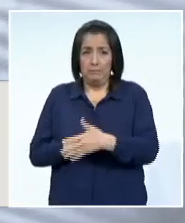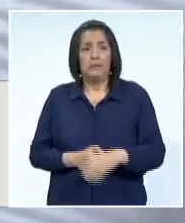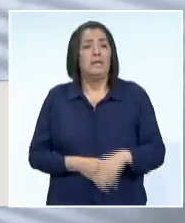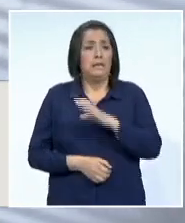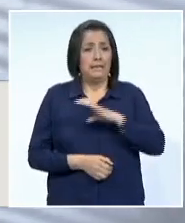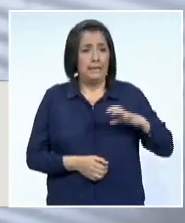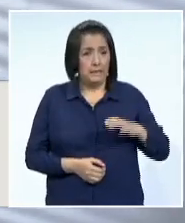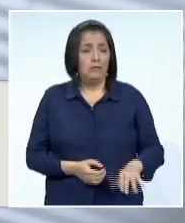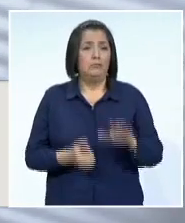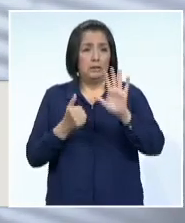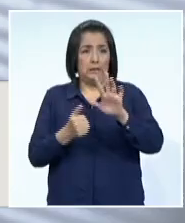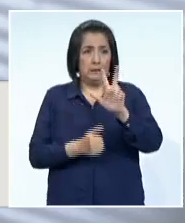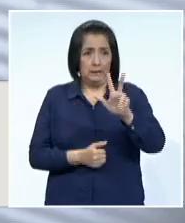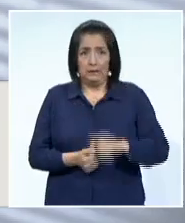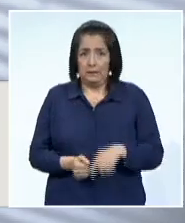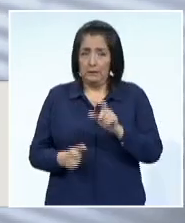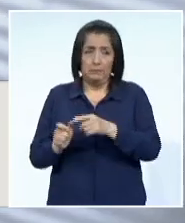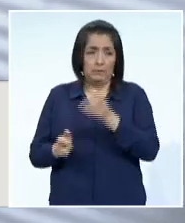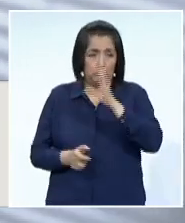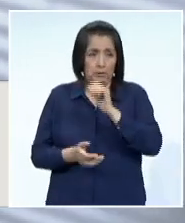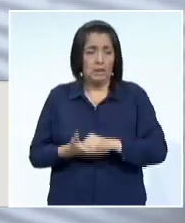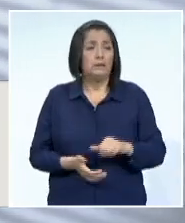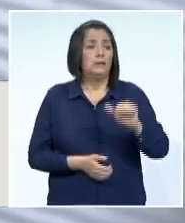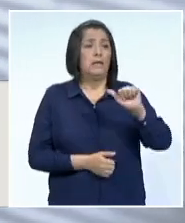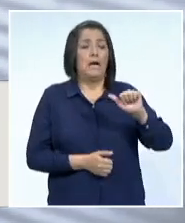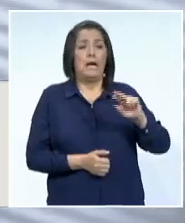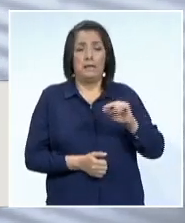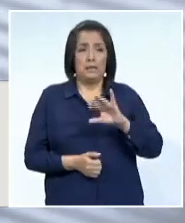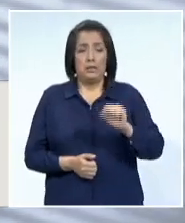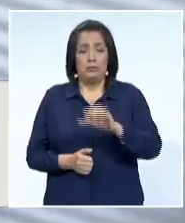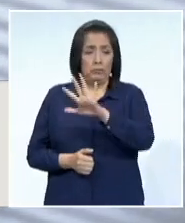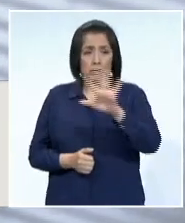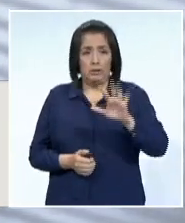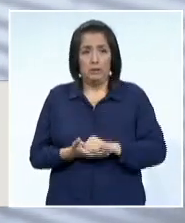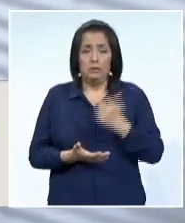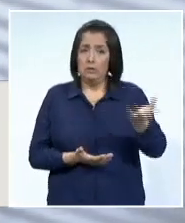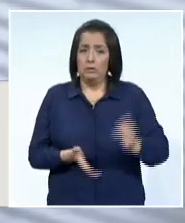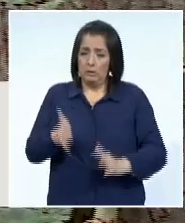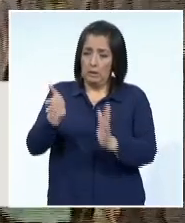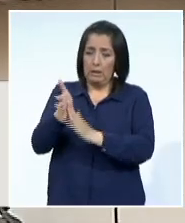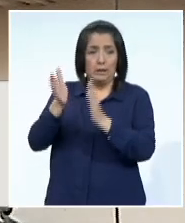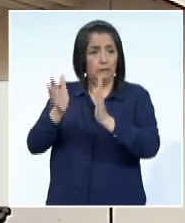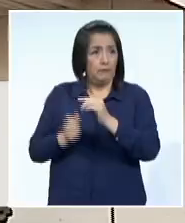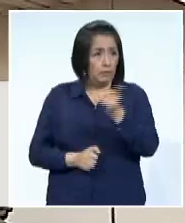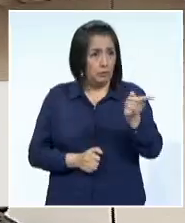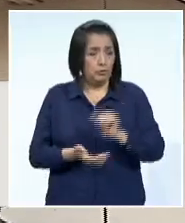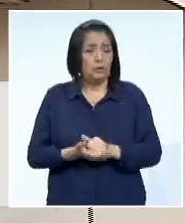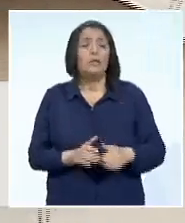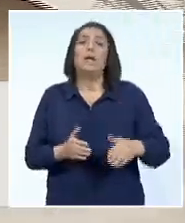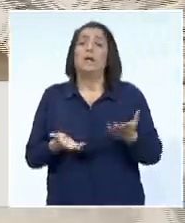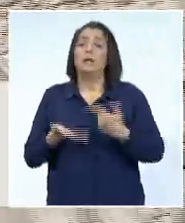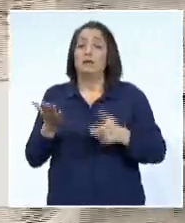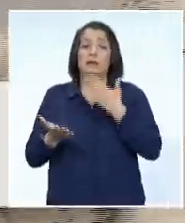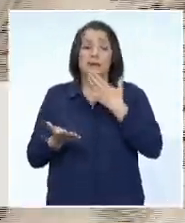sigue el Callao con 63 prófugos y Ancash con 55. Según la Defensora Adjunta para la Niñez y Adolescencia de la Defensoría del